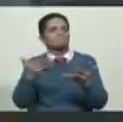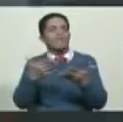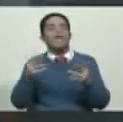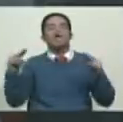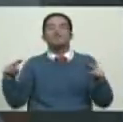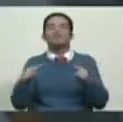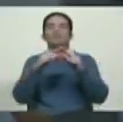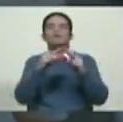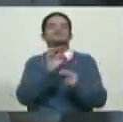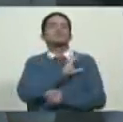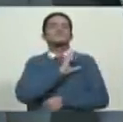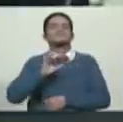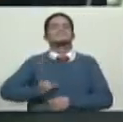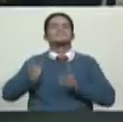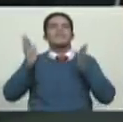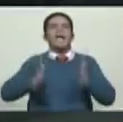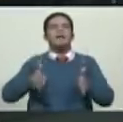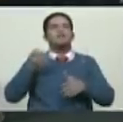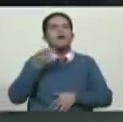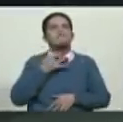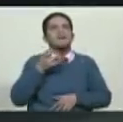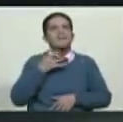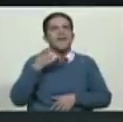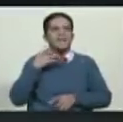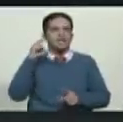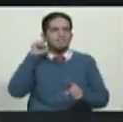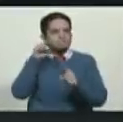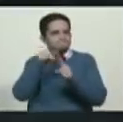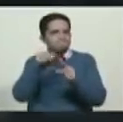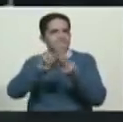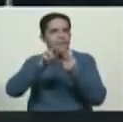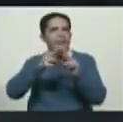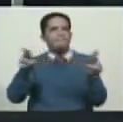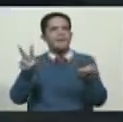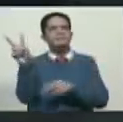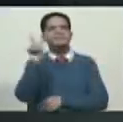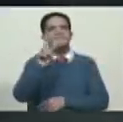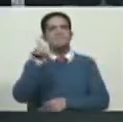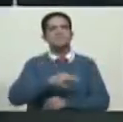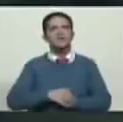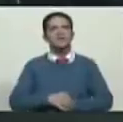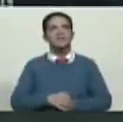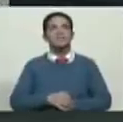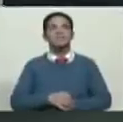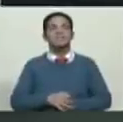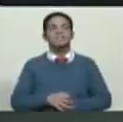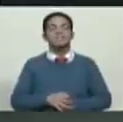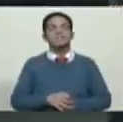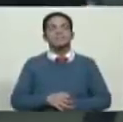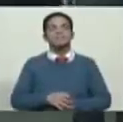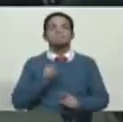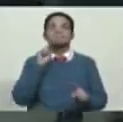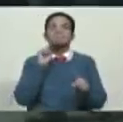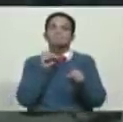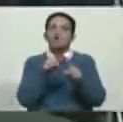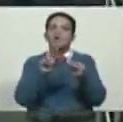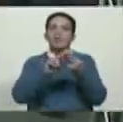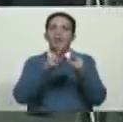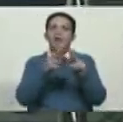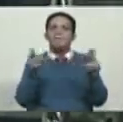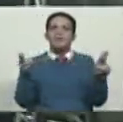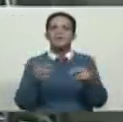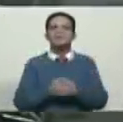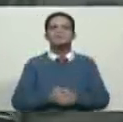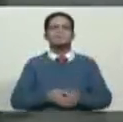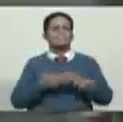Cristiano Evangélico por la paz del país, por lo bueno del país, por la paz.